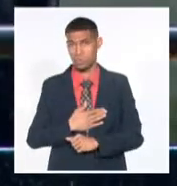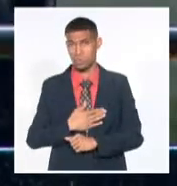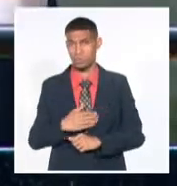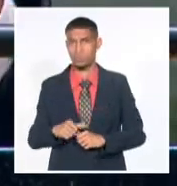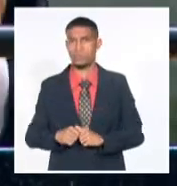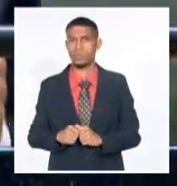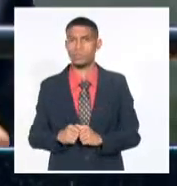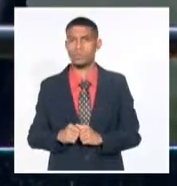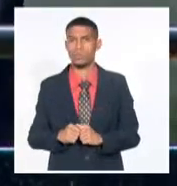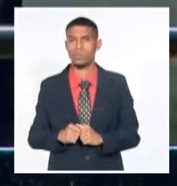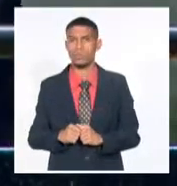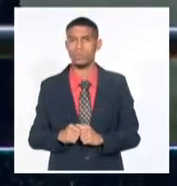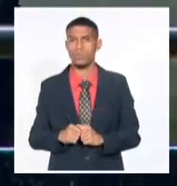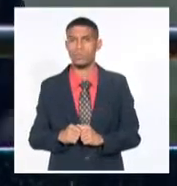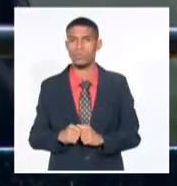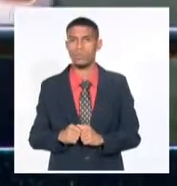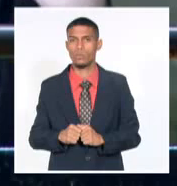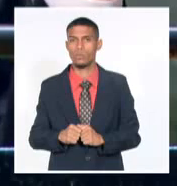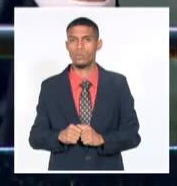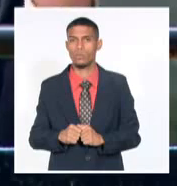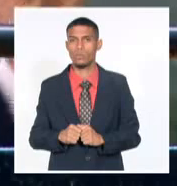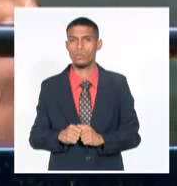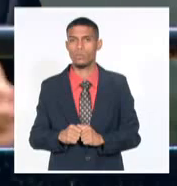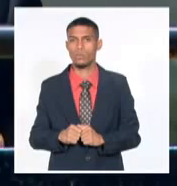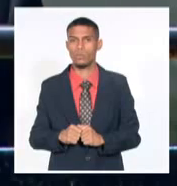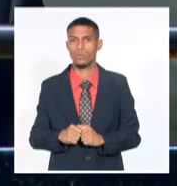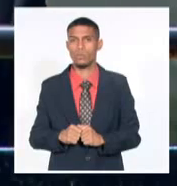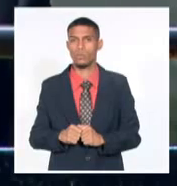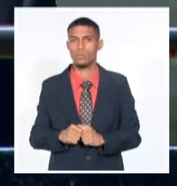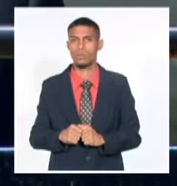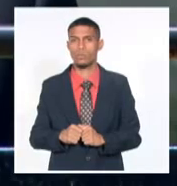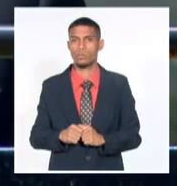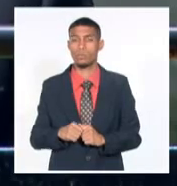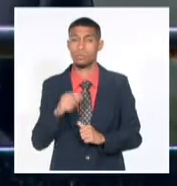¿Qué le ocurriría a otras economías,